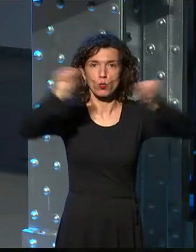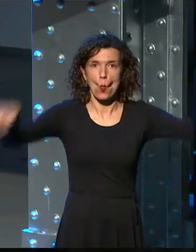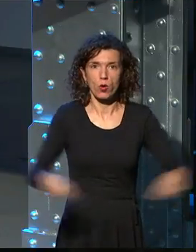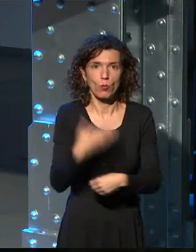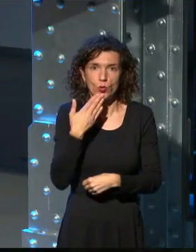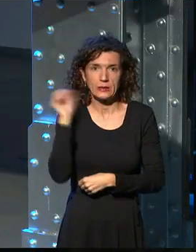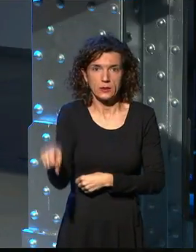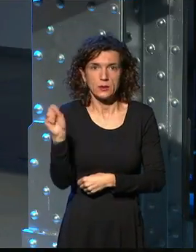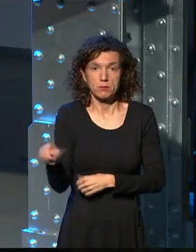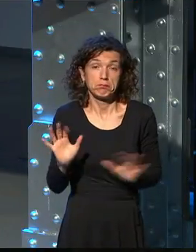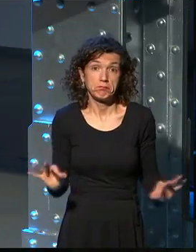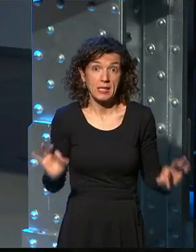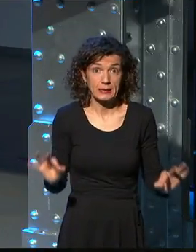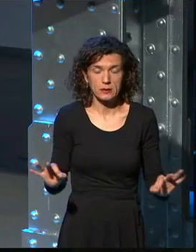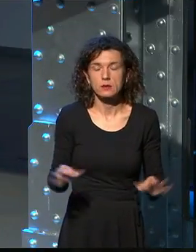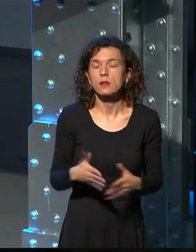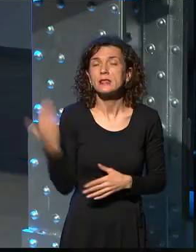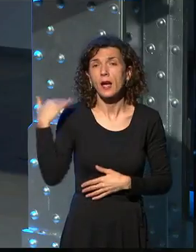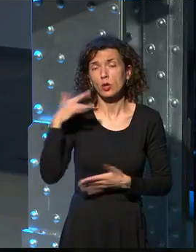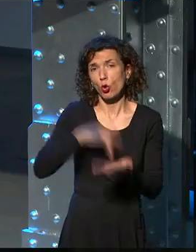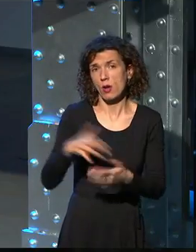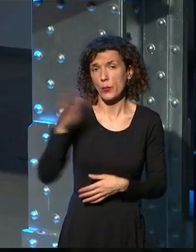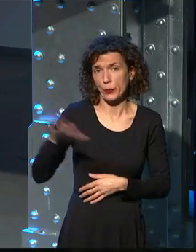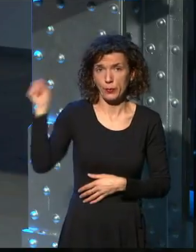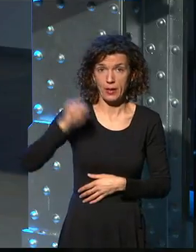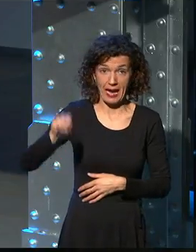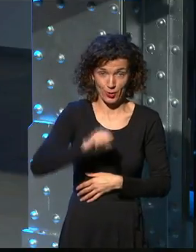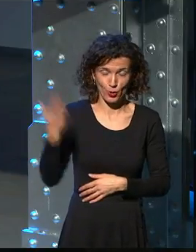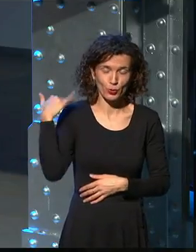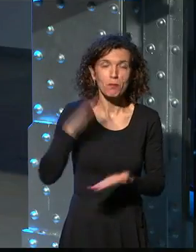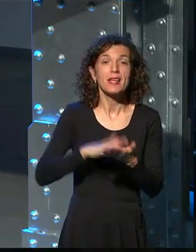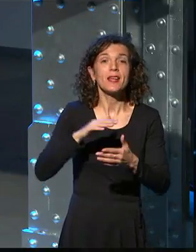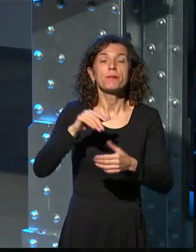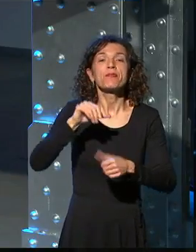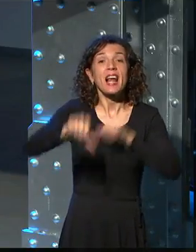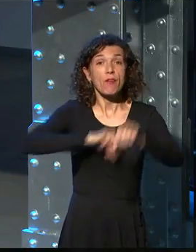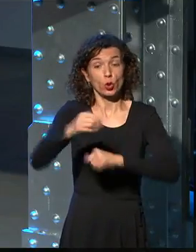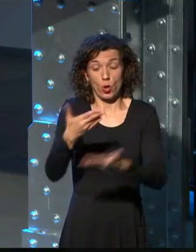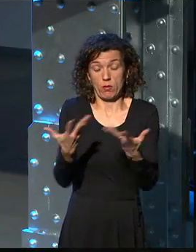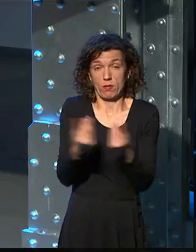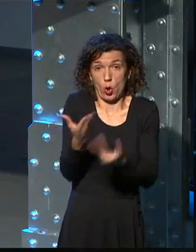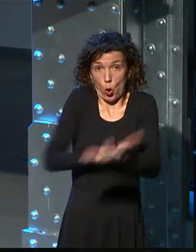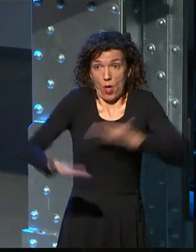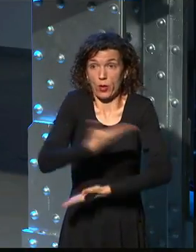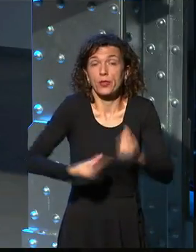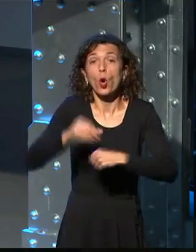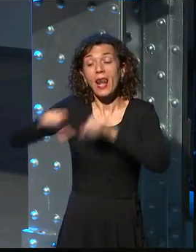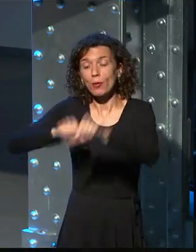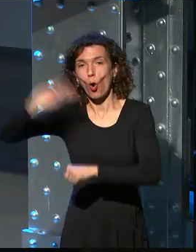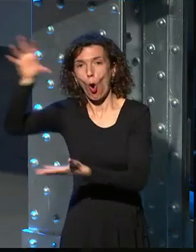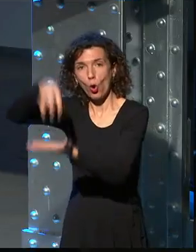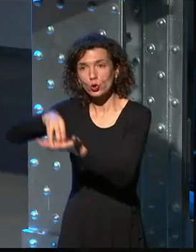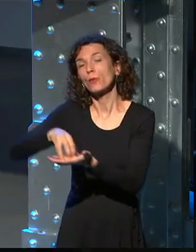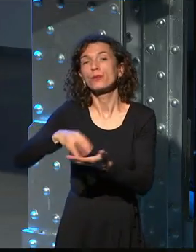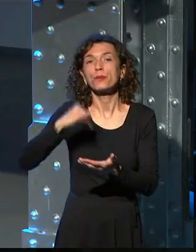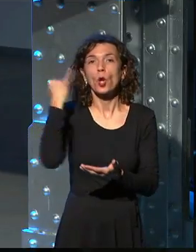así. Hace ya algunos años mi laboratorio estableció una colaboración con los laboratorios de